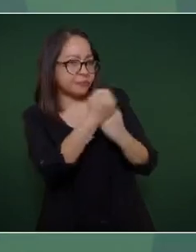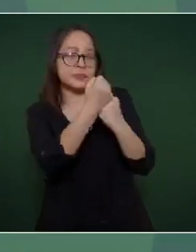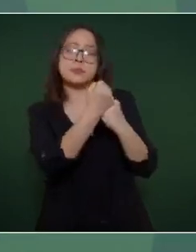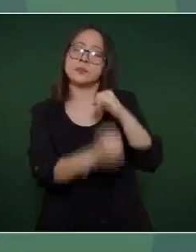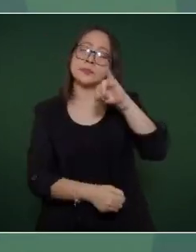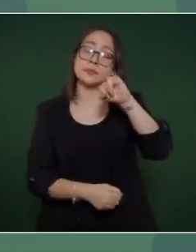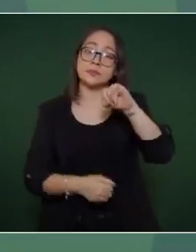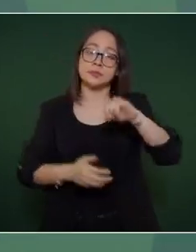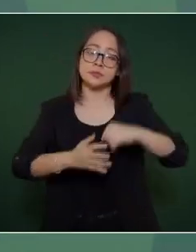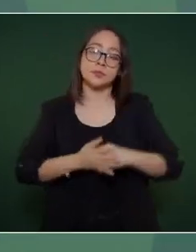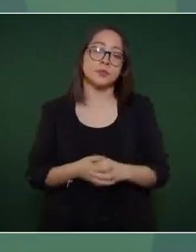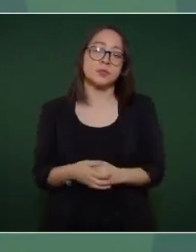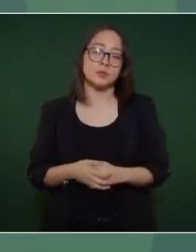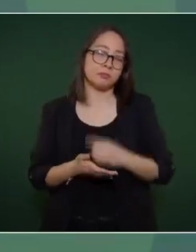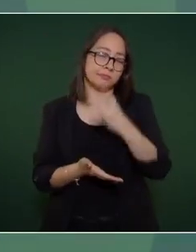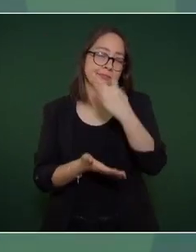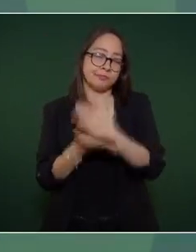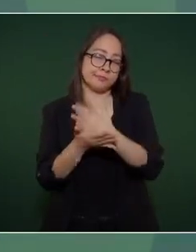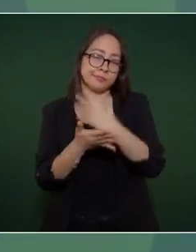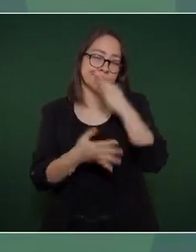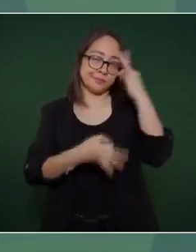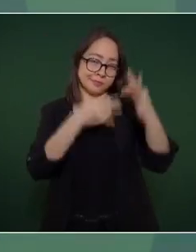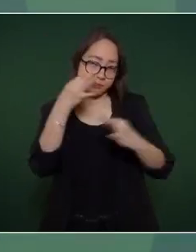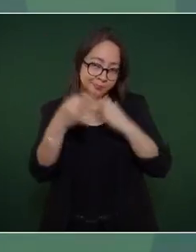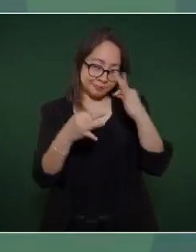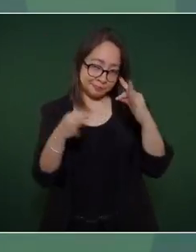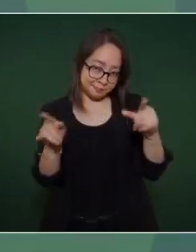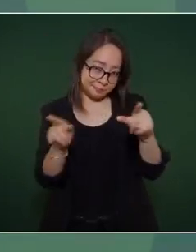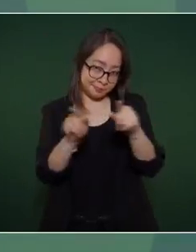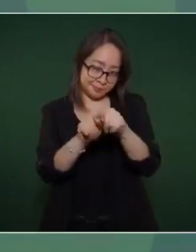Y nada más les voy a dar un dato,